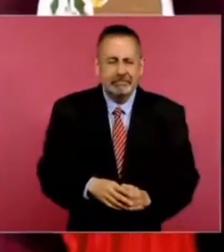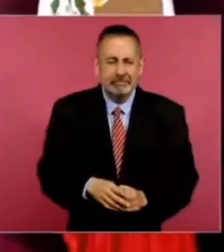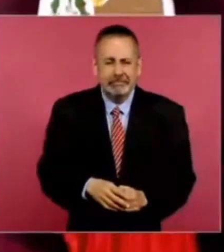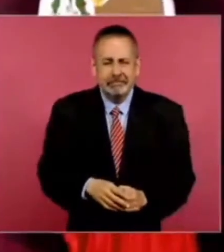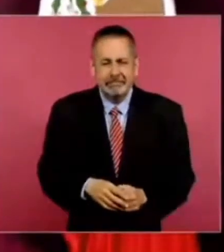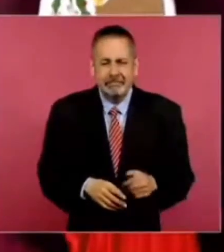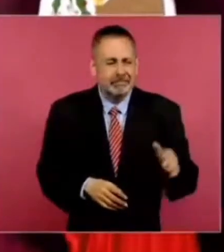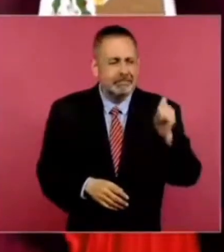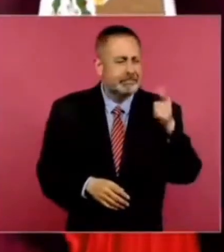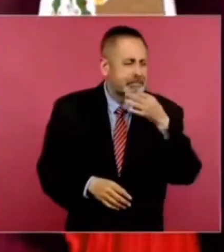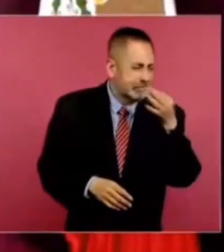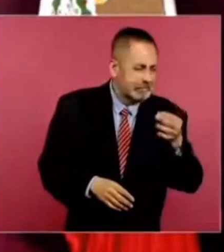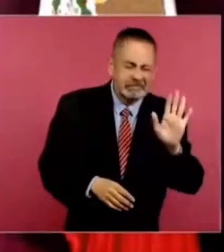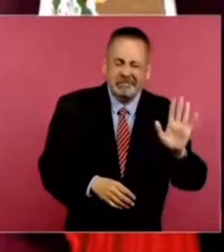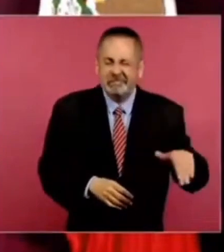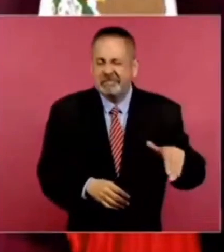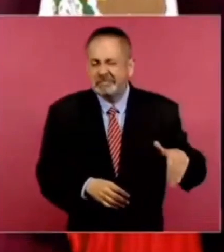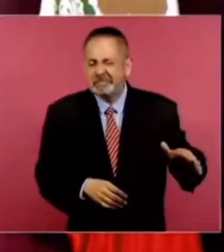que les digan algo, ¿no?